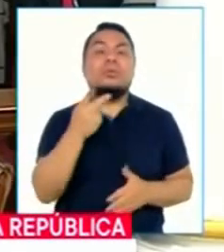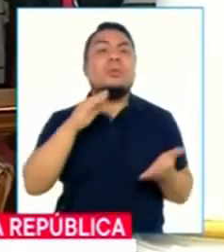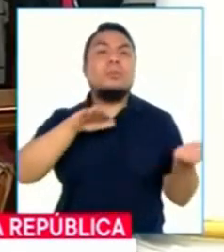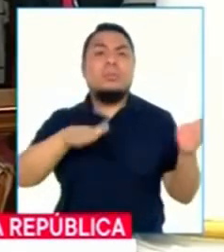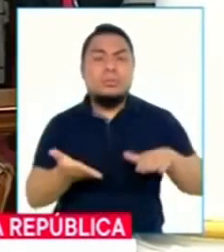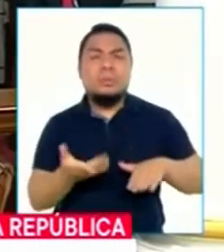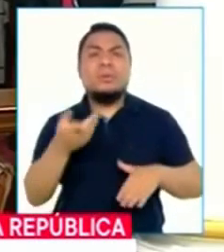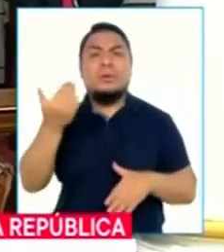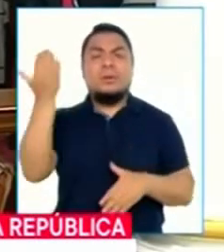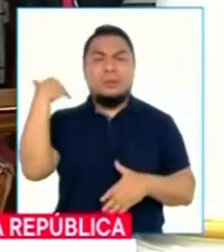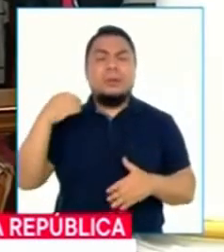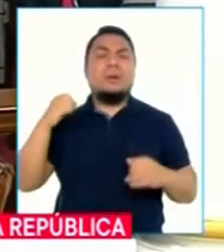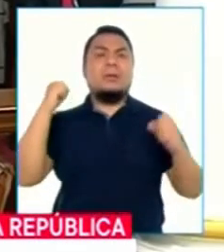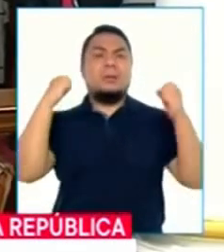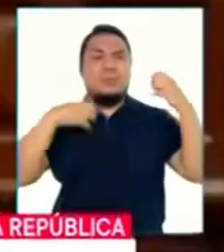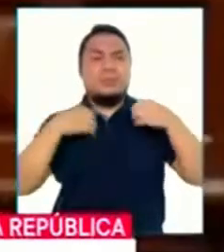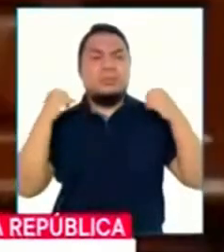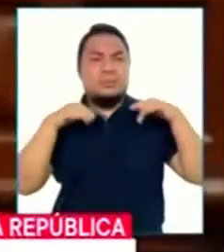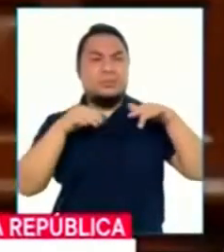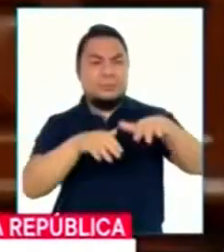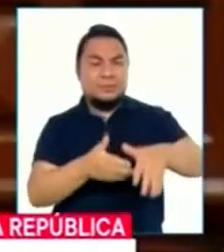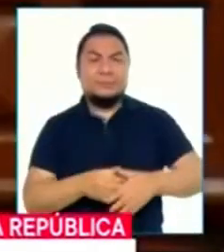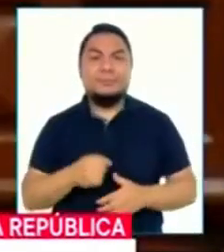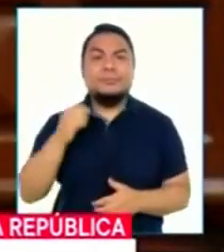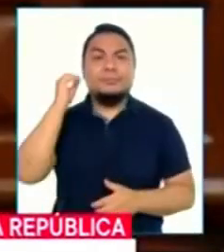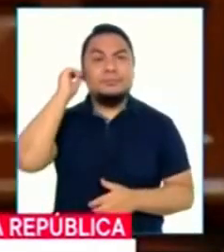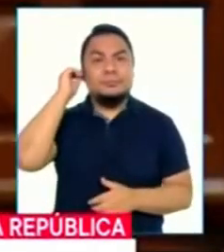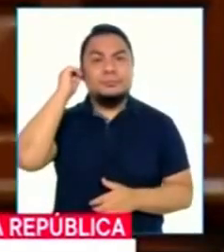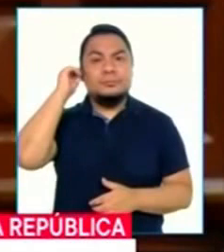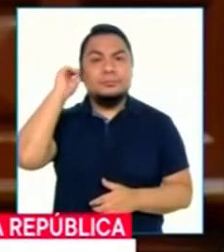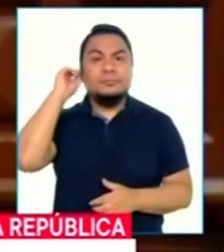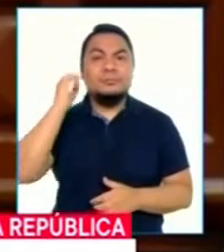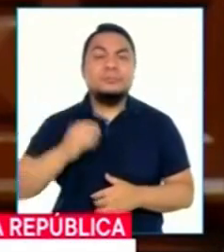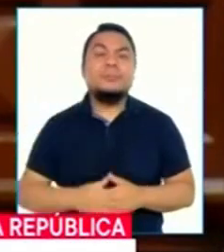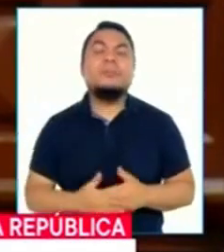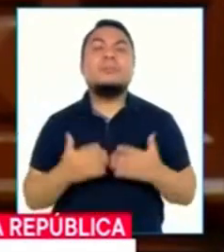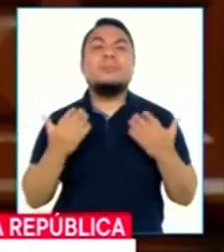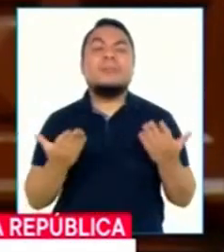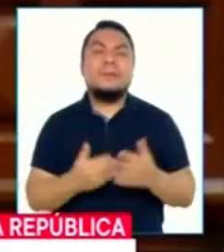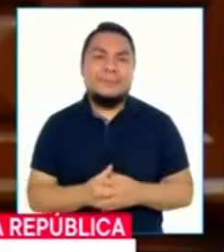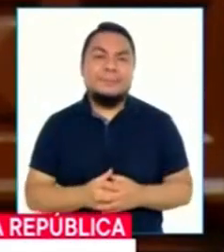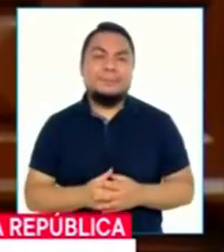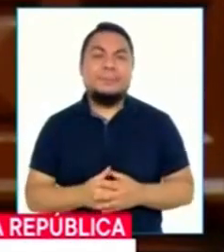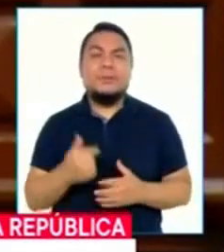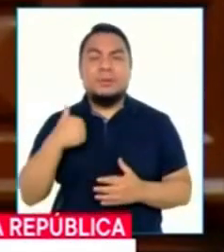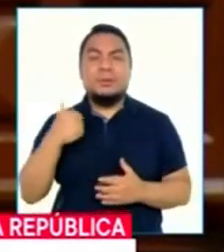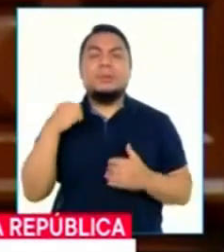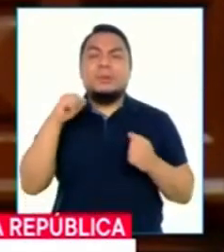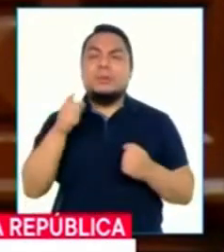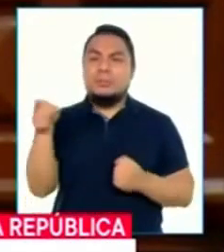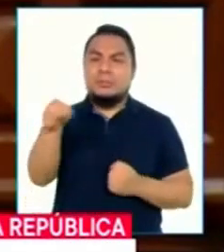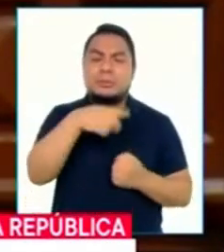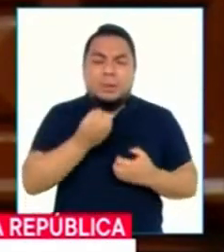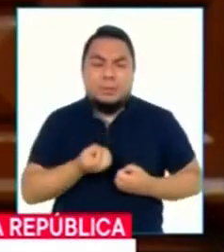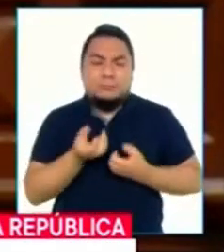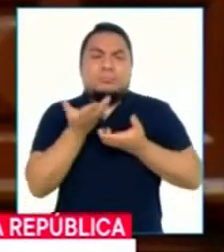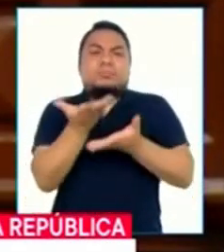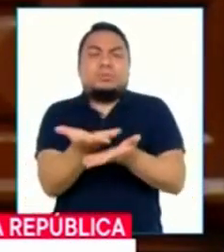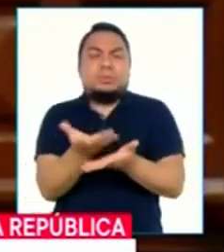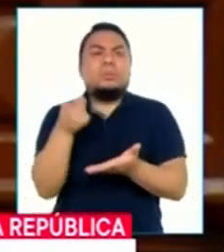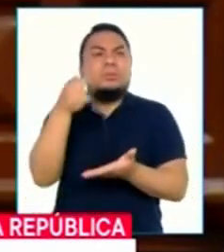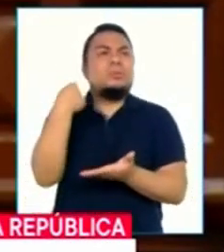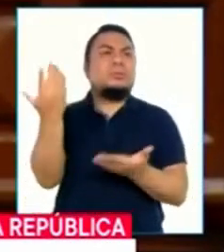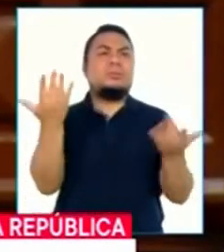fallecidos durante las últimas jornadas, que expresaron y vieron